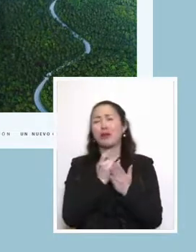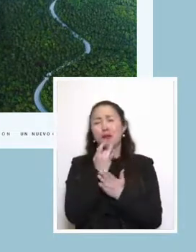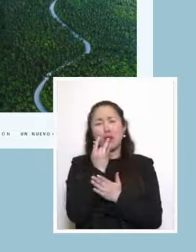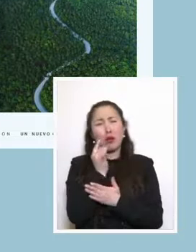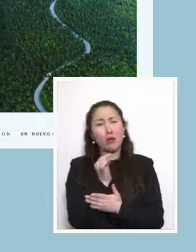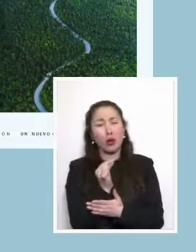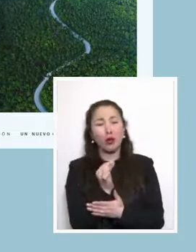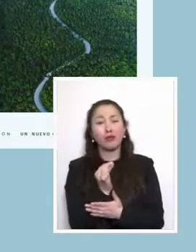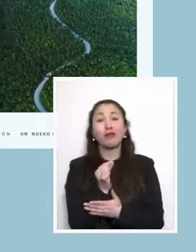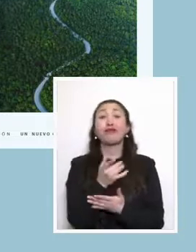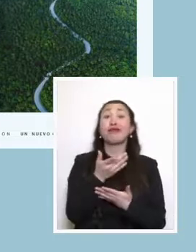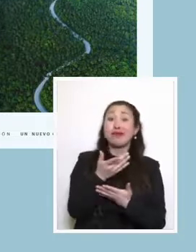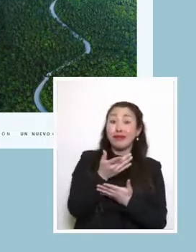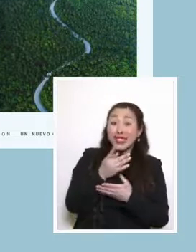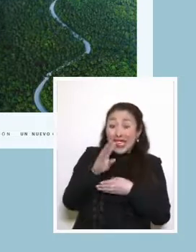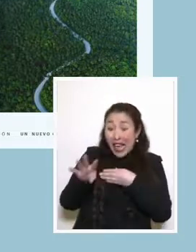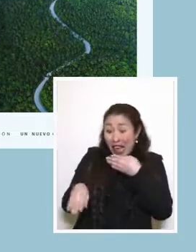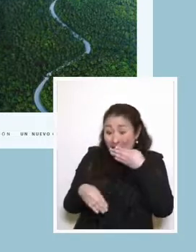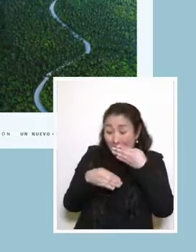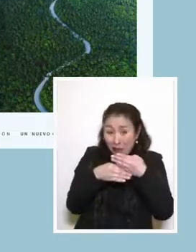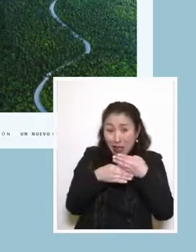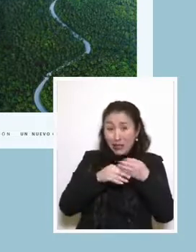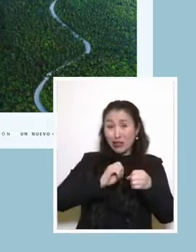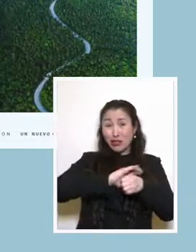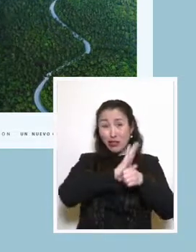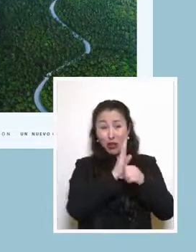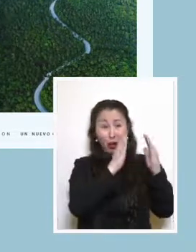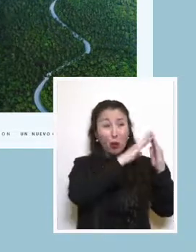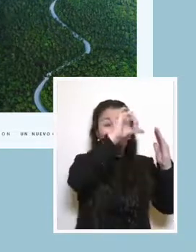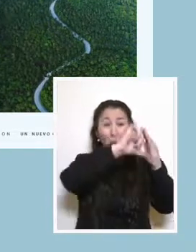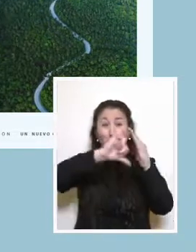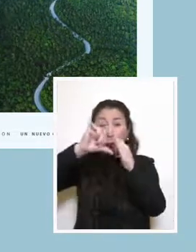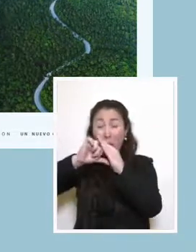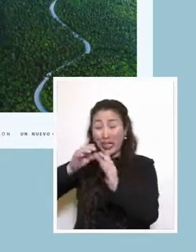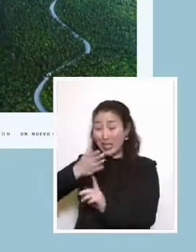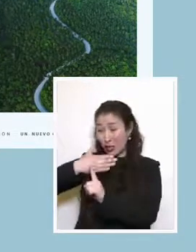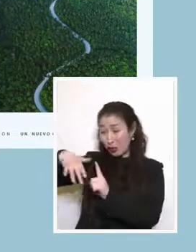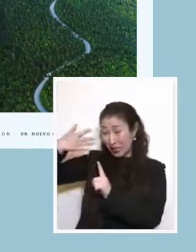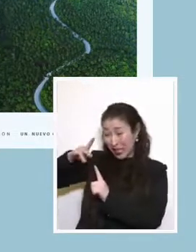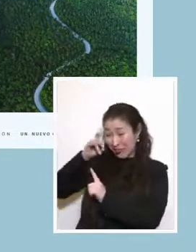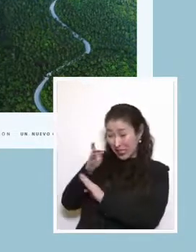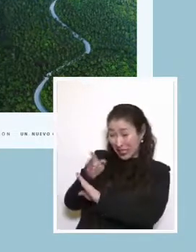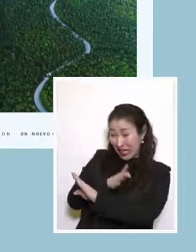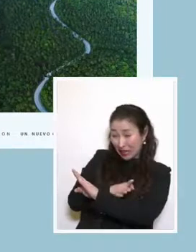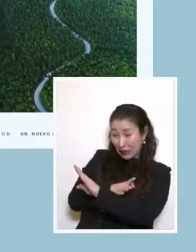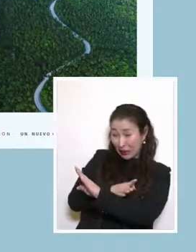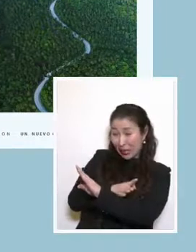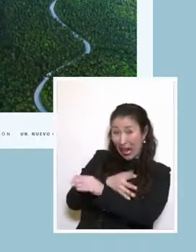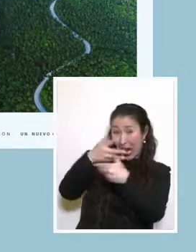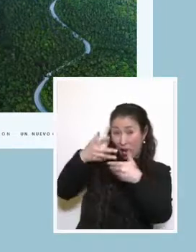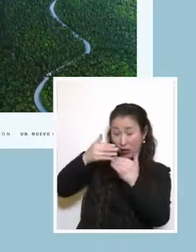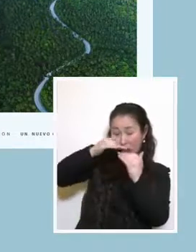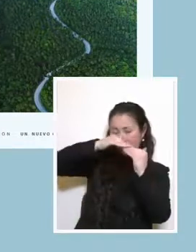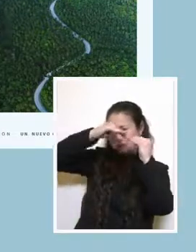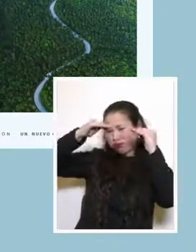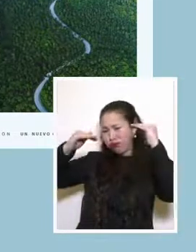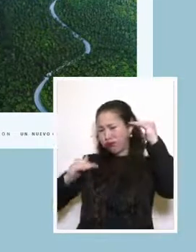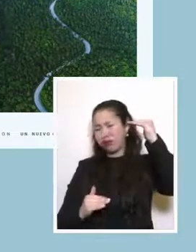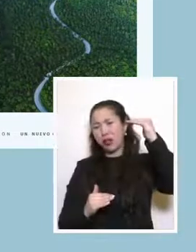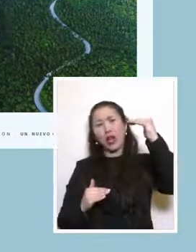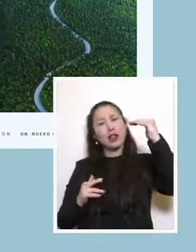COVID solo ha empeorado esta situación y exacerbado las desigualdades.